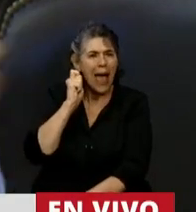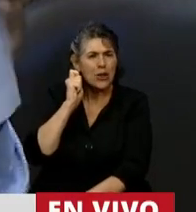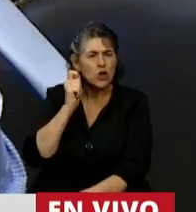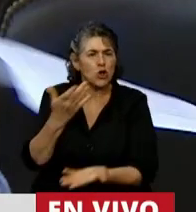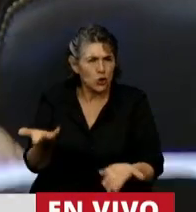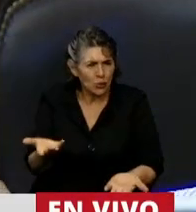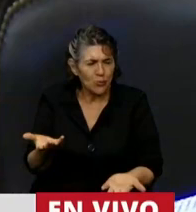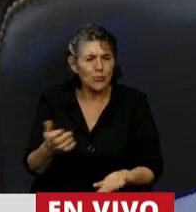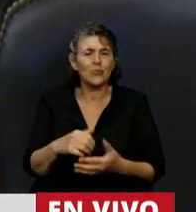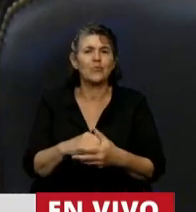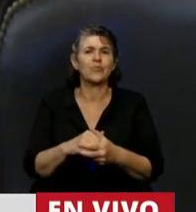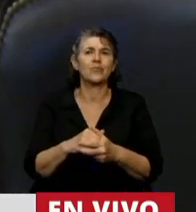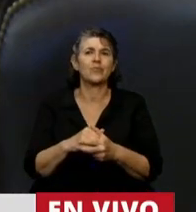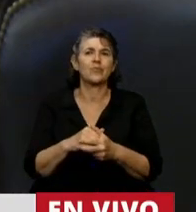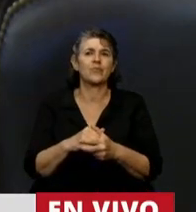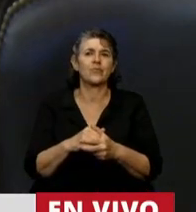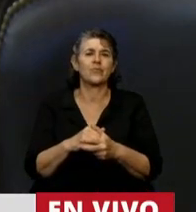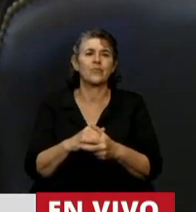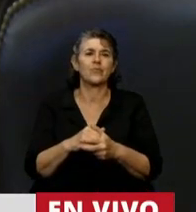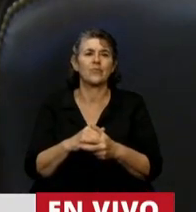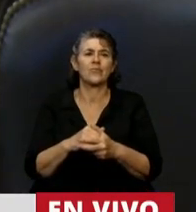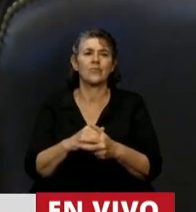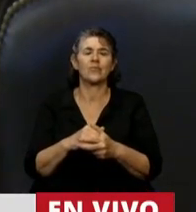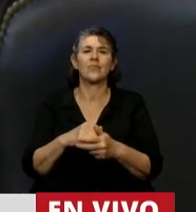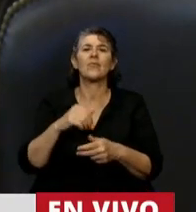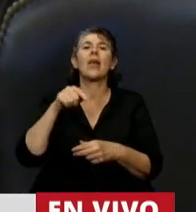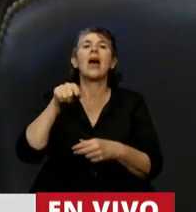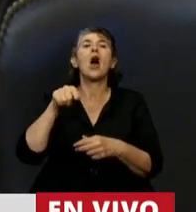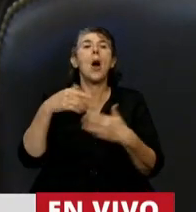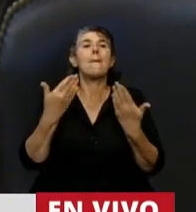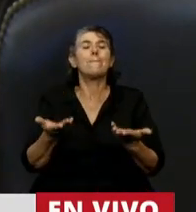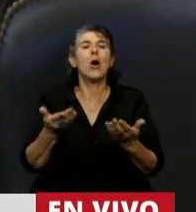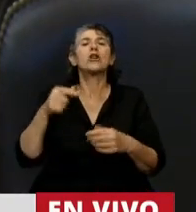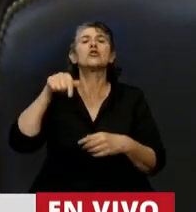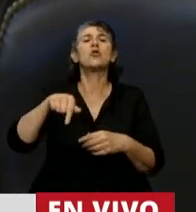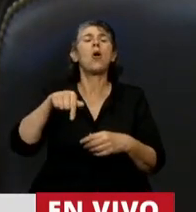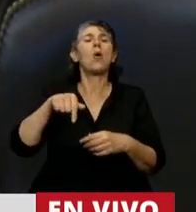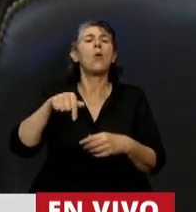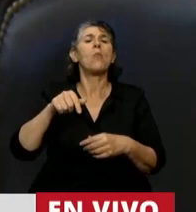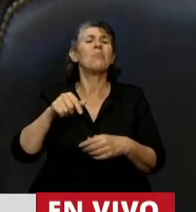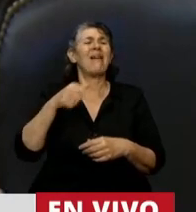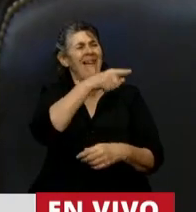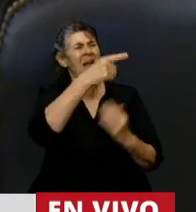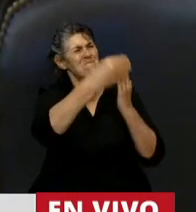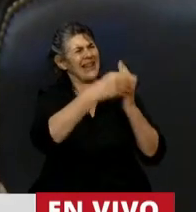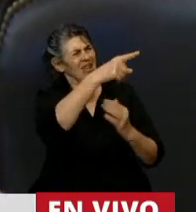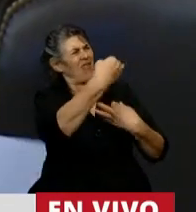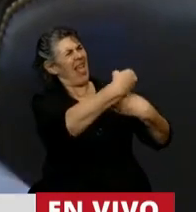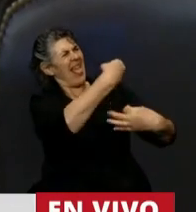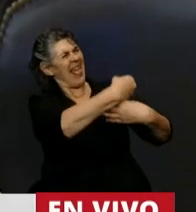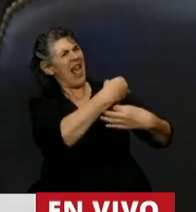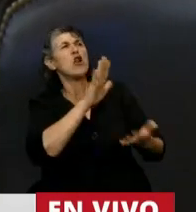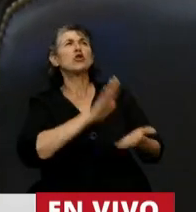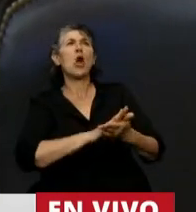Por eso quiero que en esto no necesitamos que el ministro nos venga a dar clase de